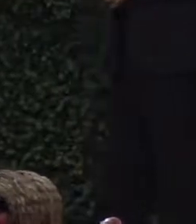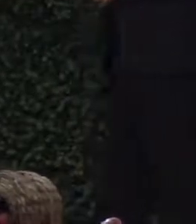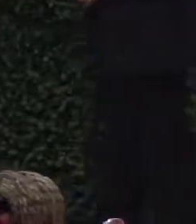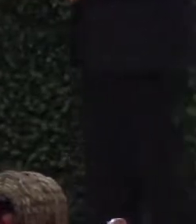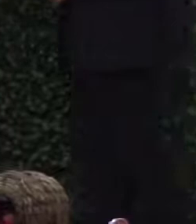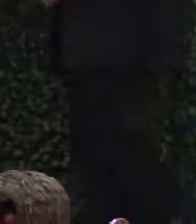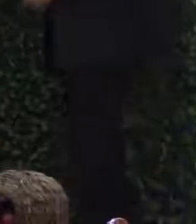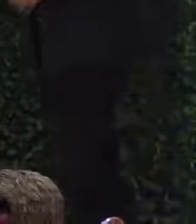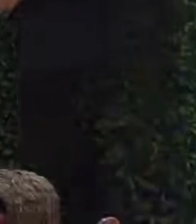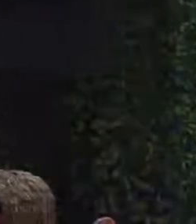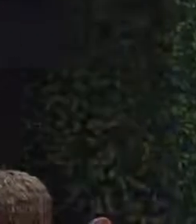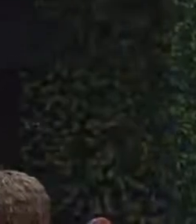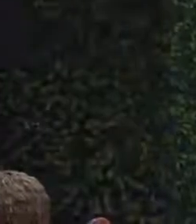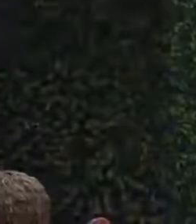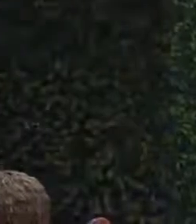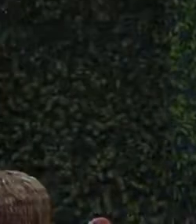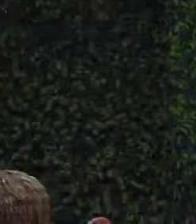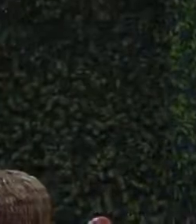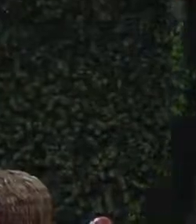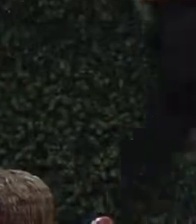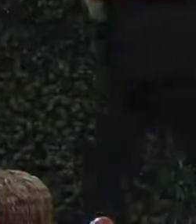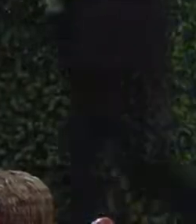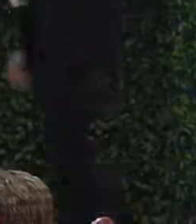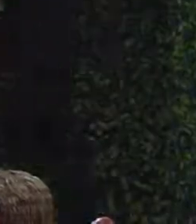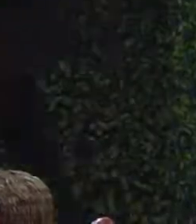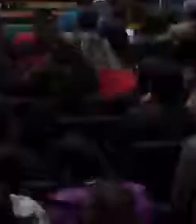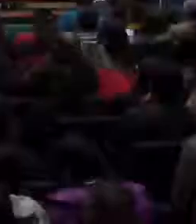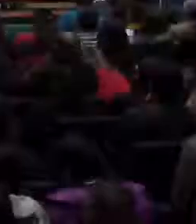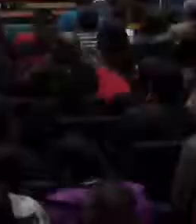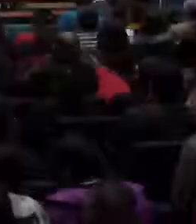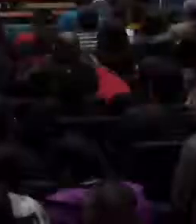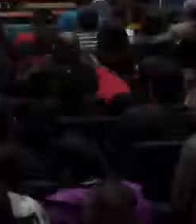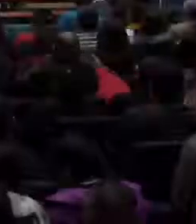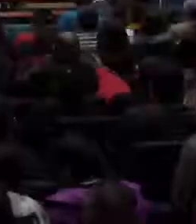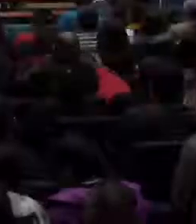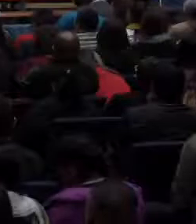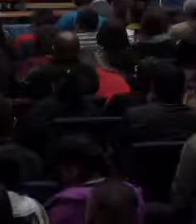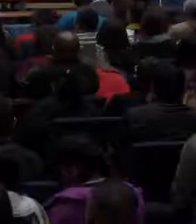Ayer, pueden descender, mis amados. Ayer estuve ministrando